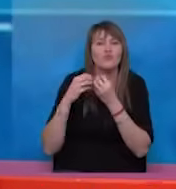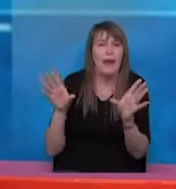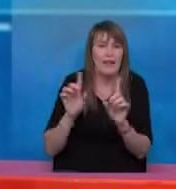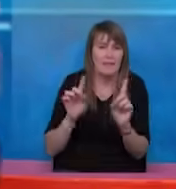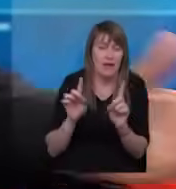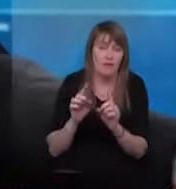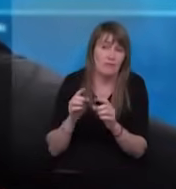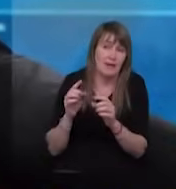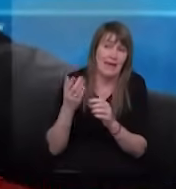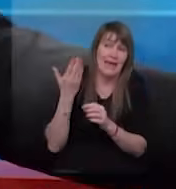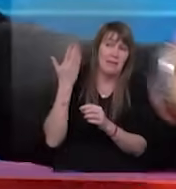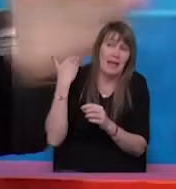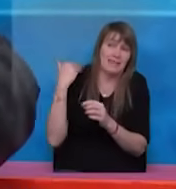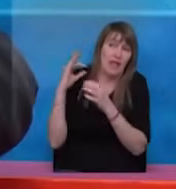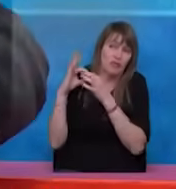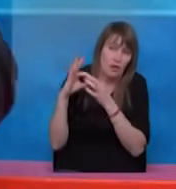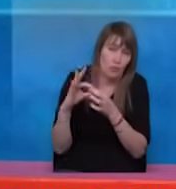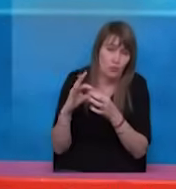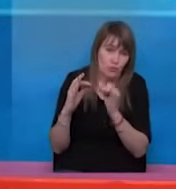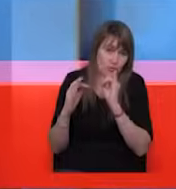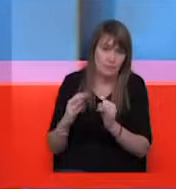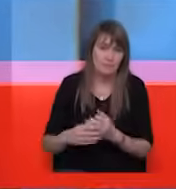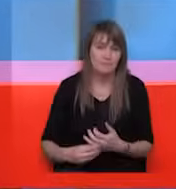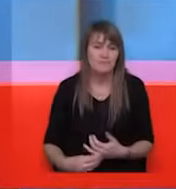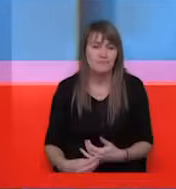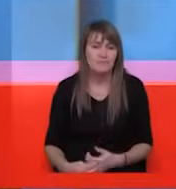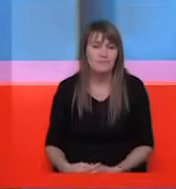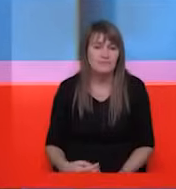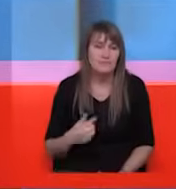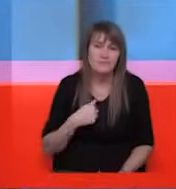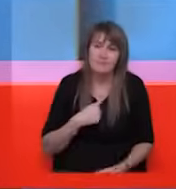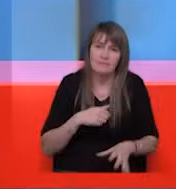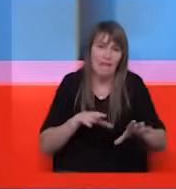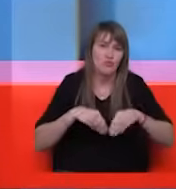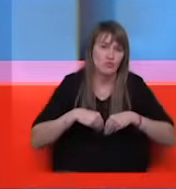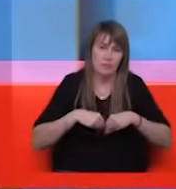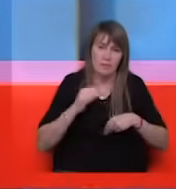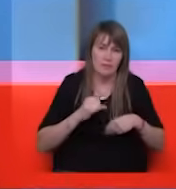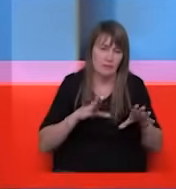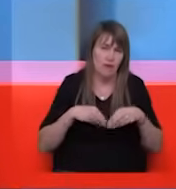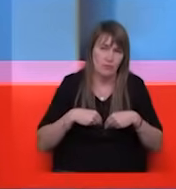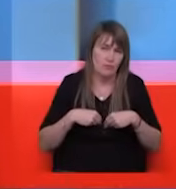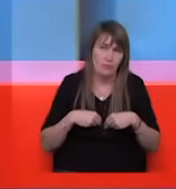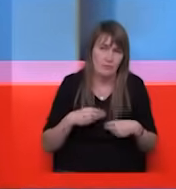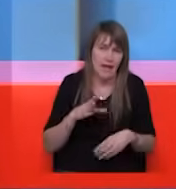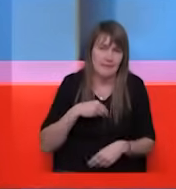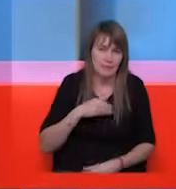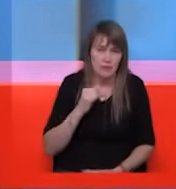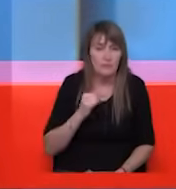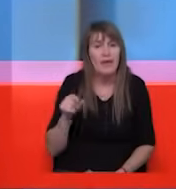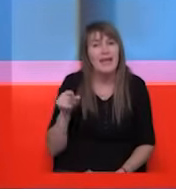del pasado, como bien vos dijiste. Sí, claro, yo lo asumo, porque además creo que estos